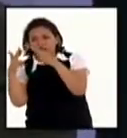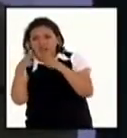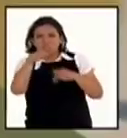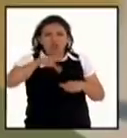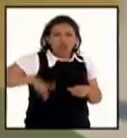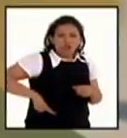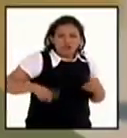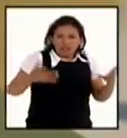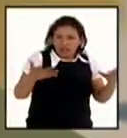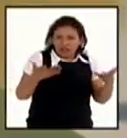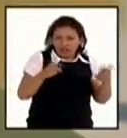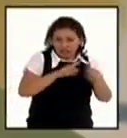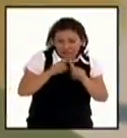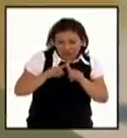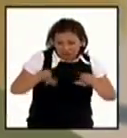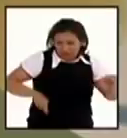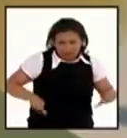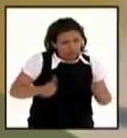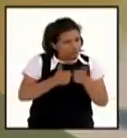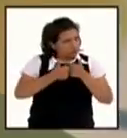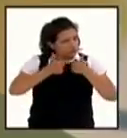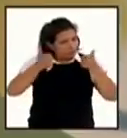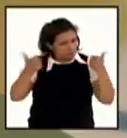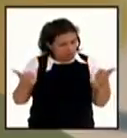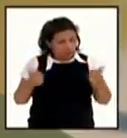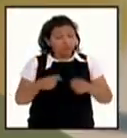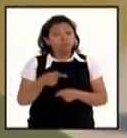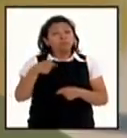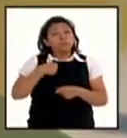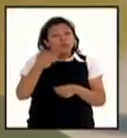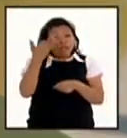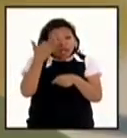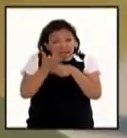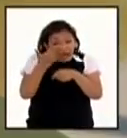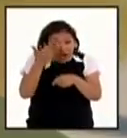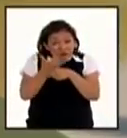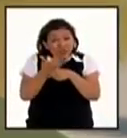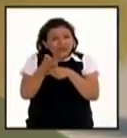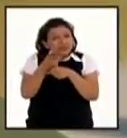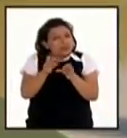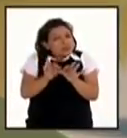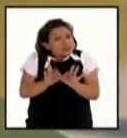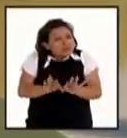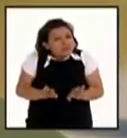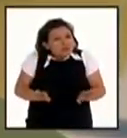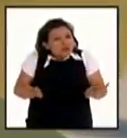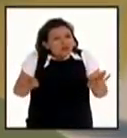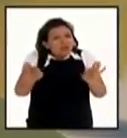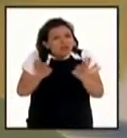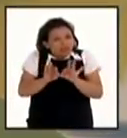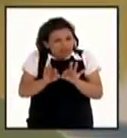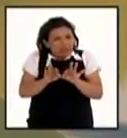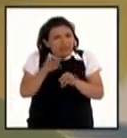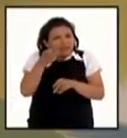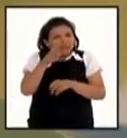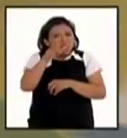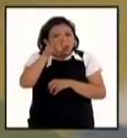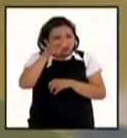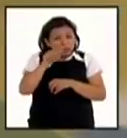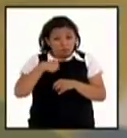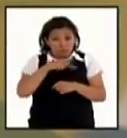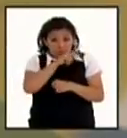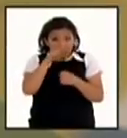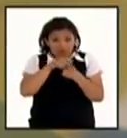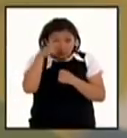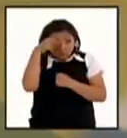gobierno. Y bueno, estamos en un momento fundamental de esta laicidad, justamente porque como país estamos haciendo